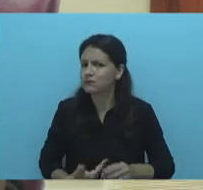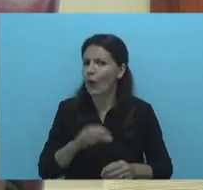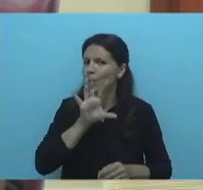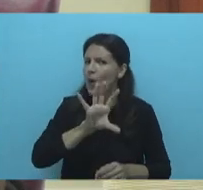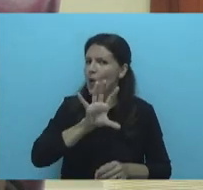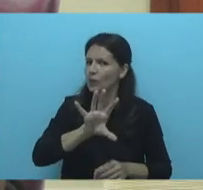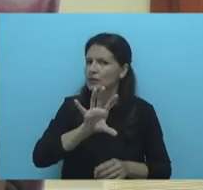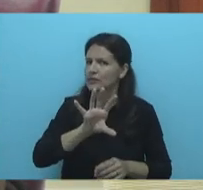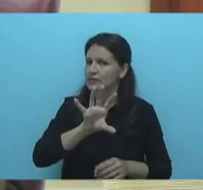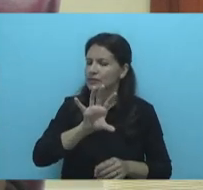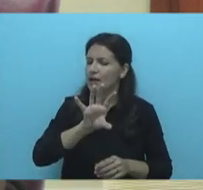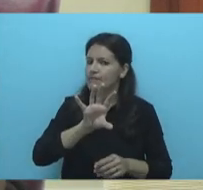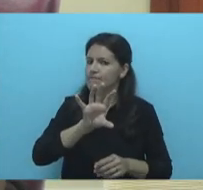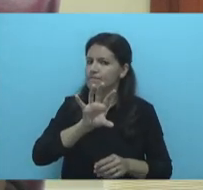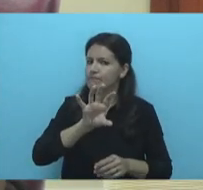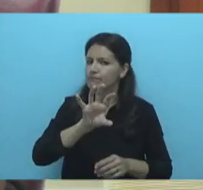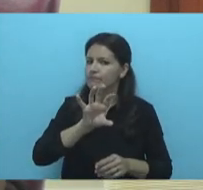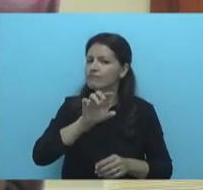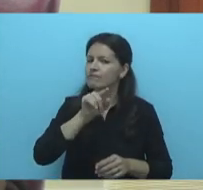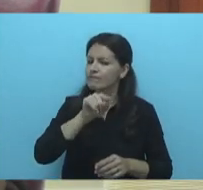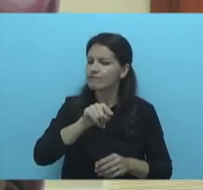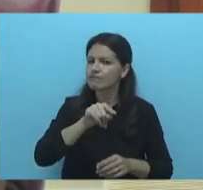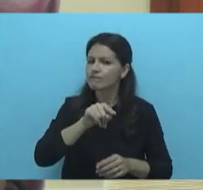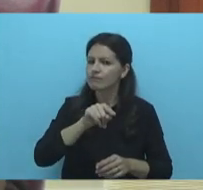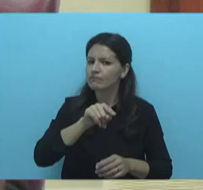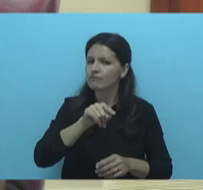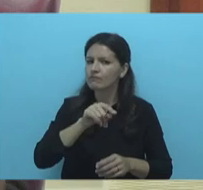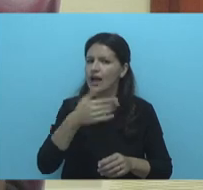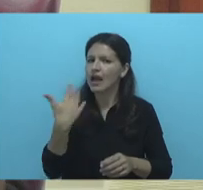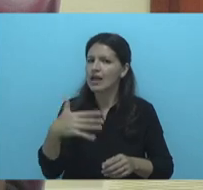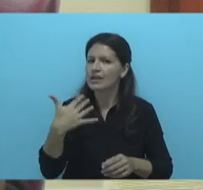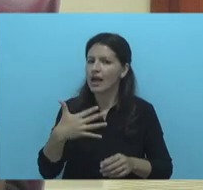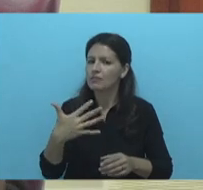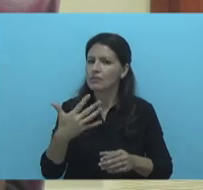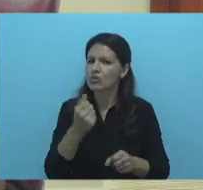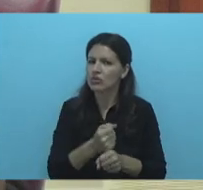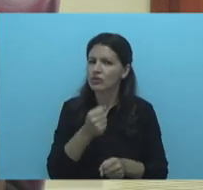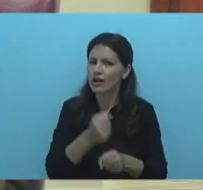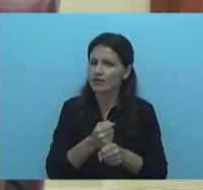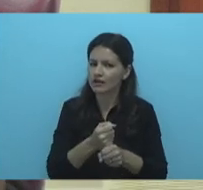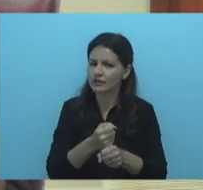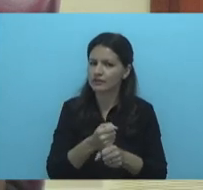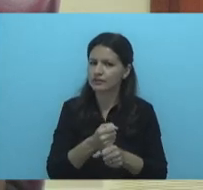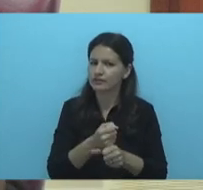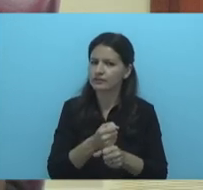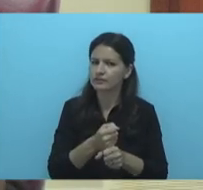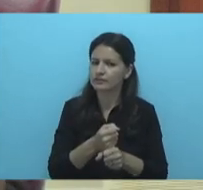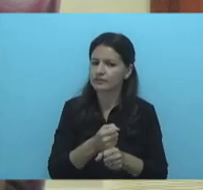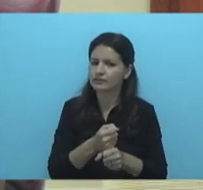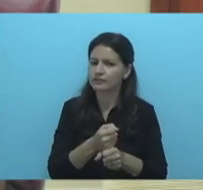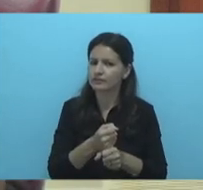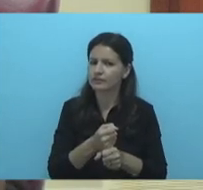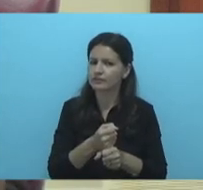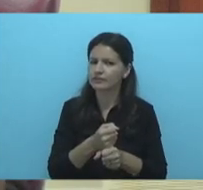consideración la situación por la cual estamos atravesando, actúe, y creo que esta legislatura también se debe a esa